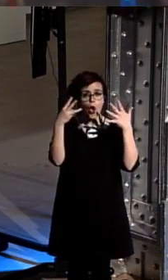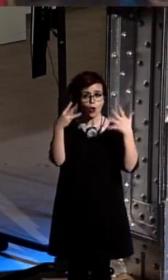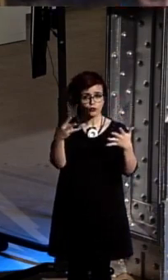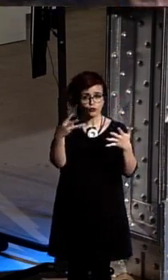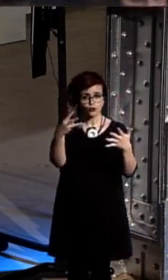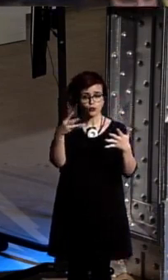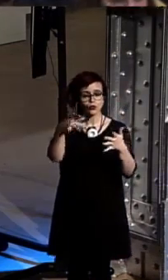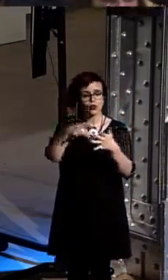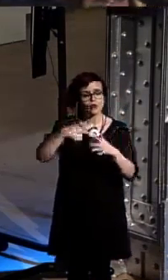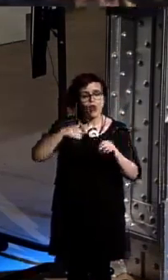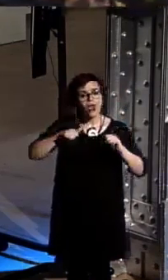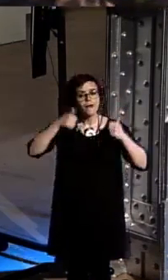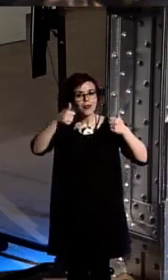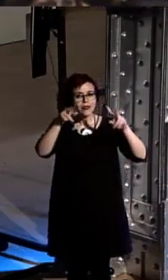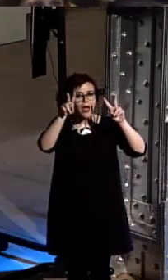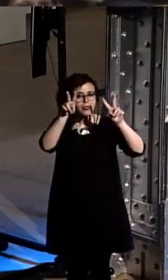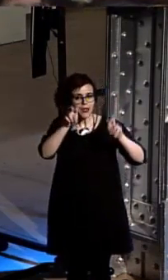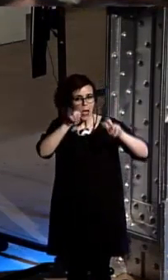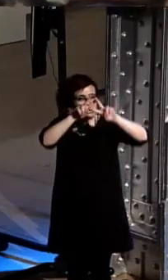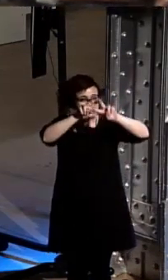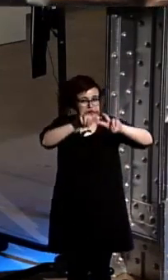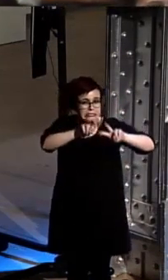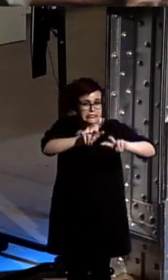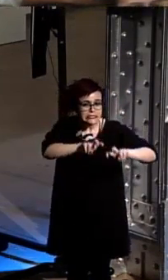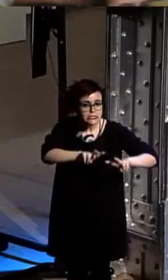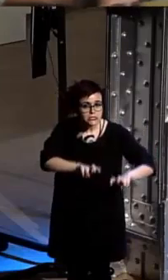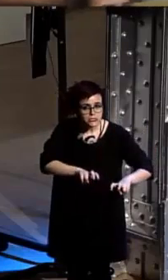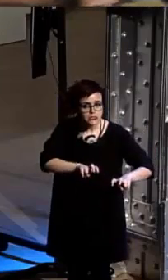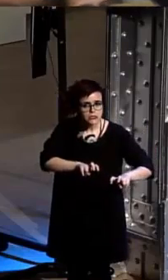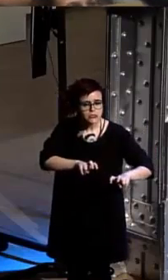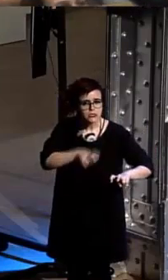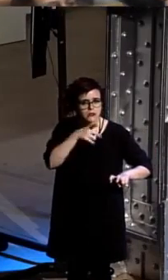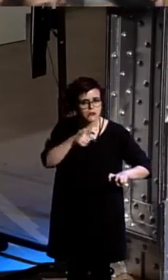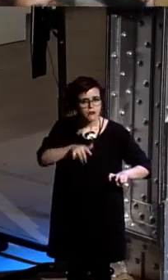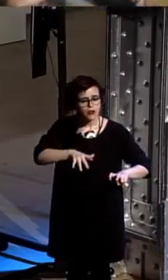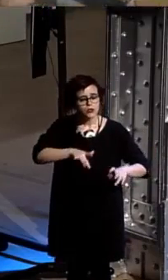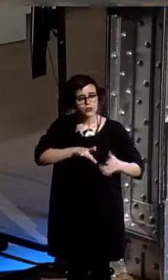empecé a estudiar y a escribir acerca de todo esto, había